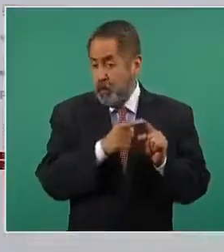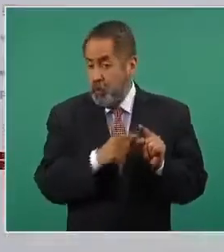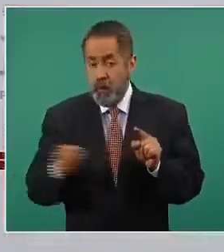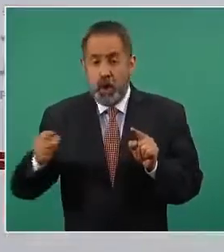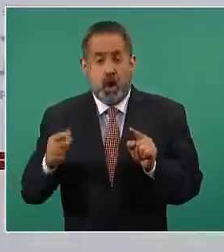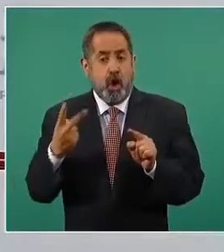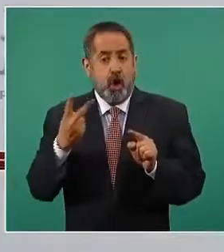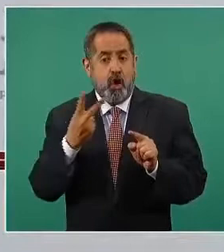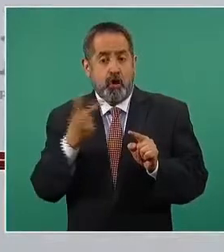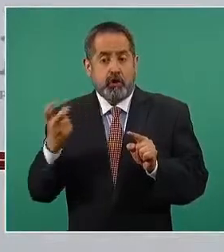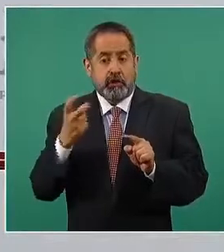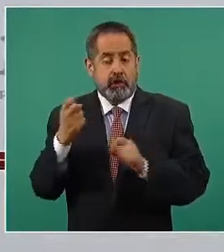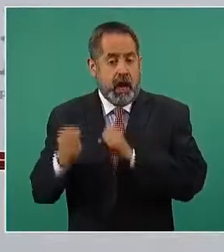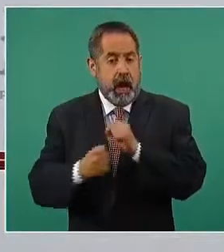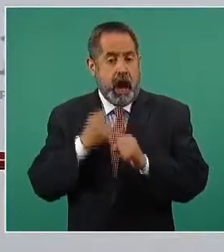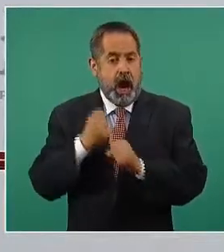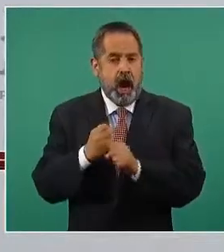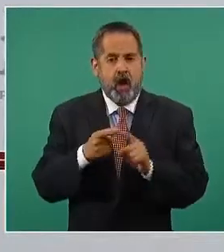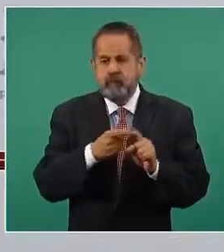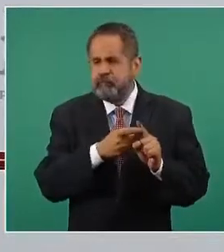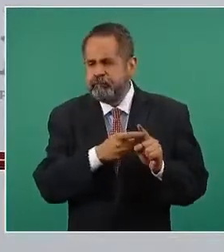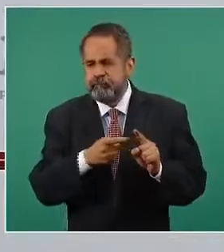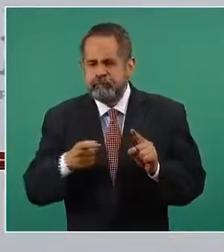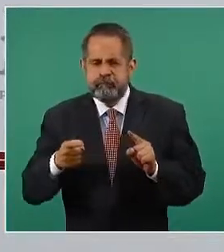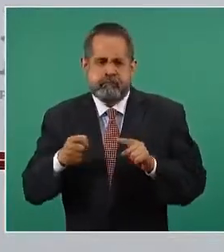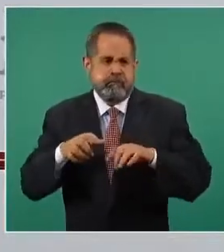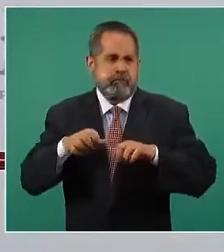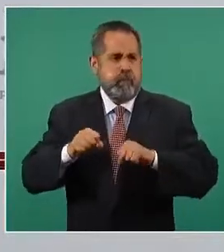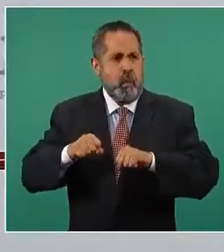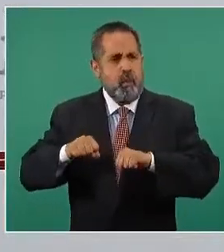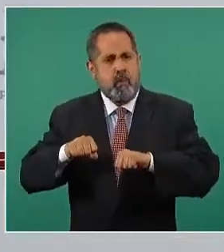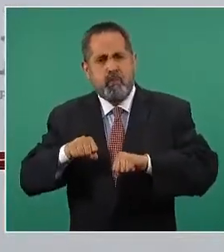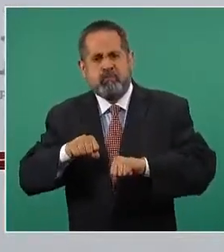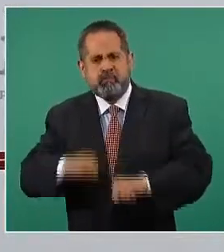años un poderoso Estado,